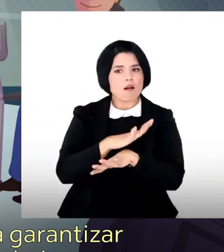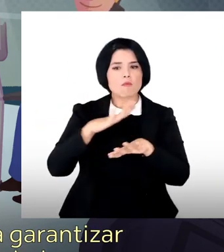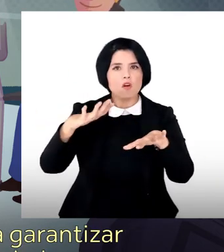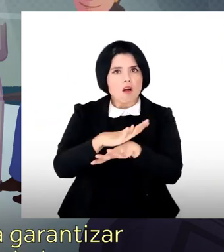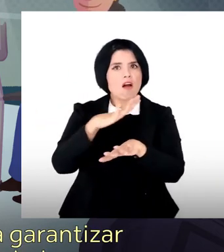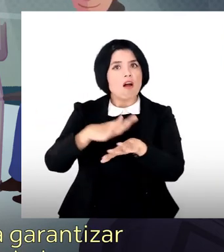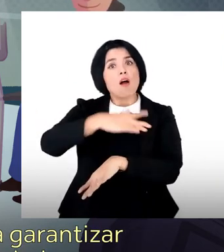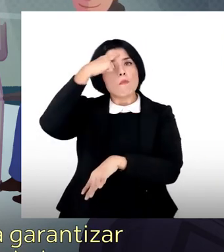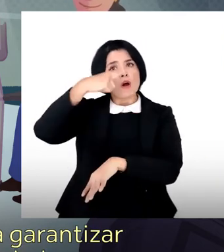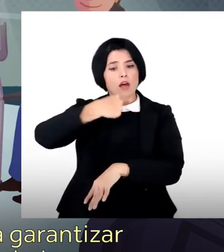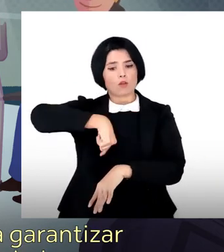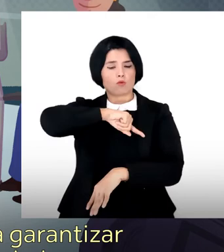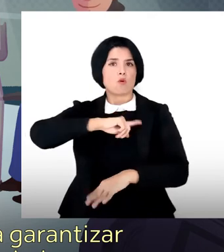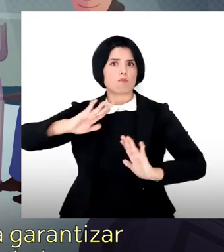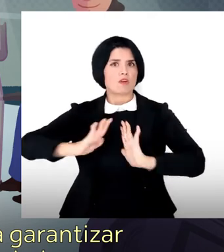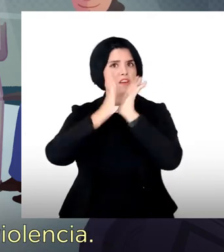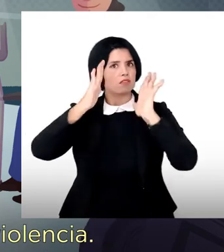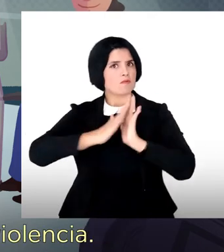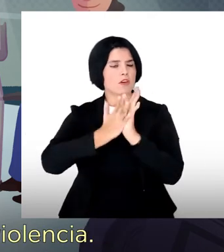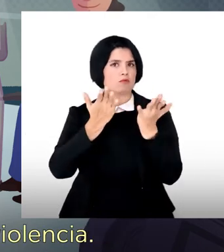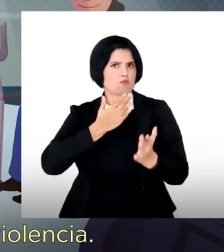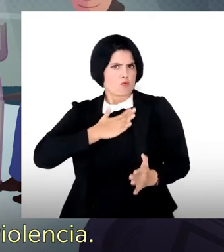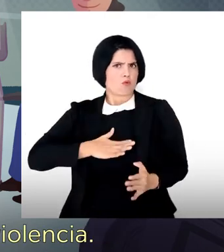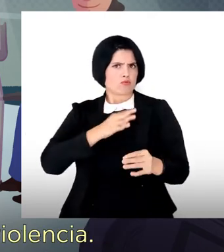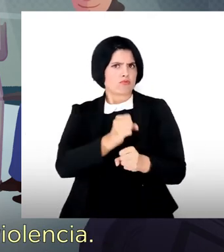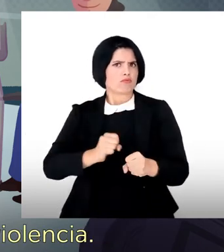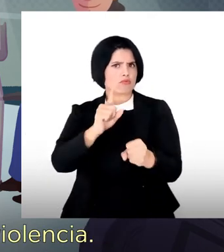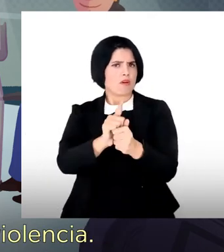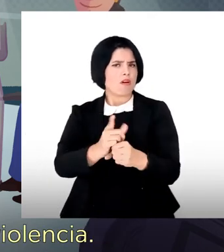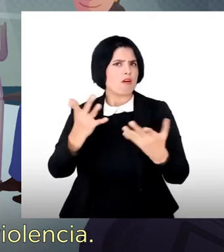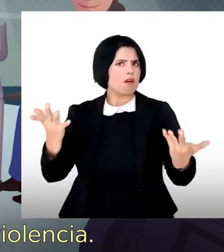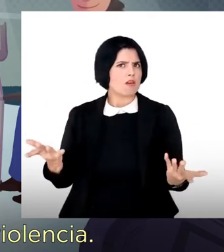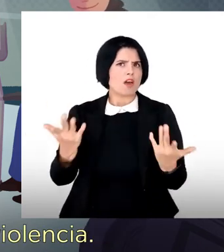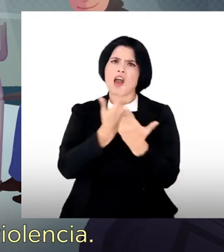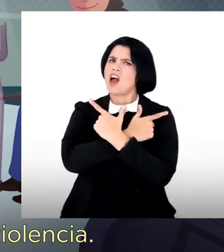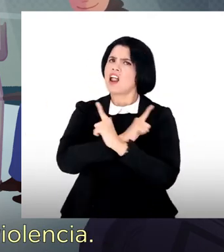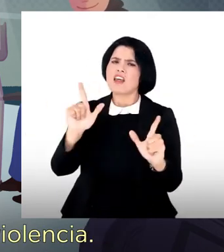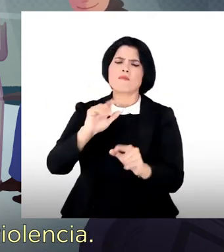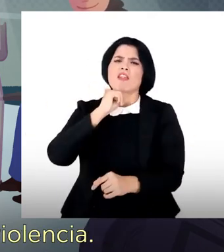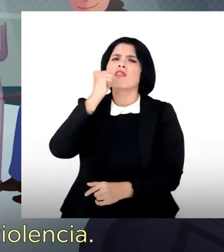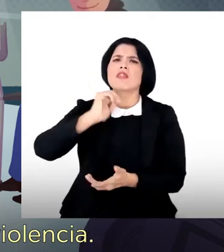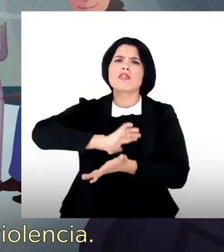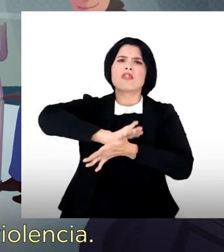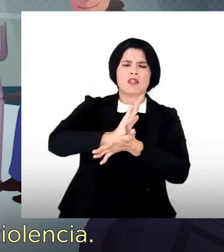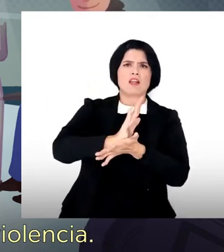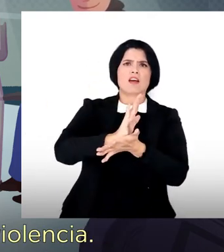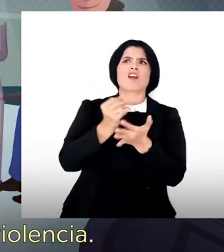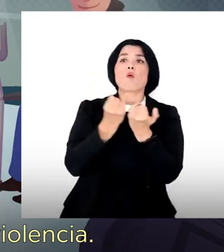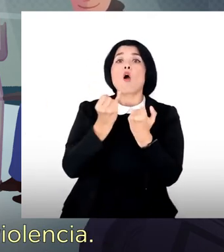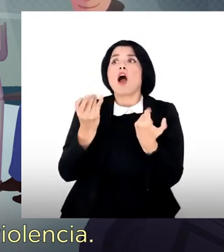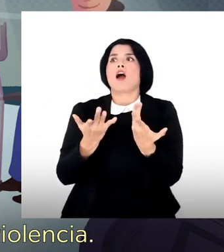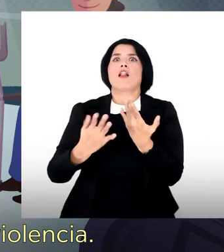participación en la sociedad, libres de discriminación, sexismo y violencia.